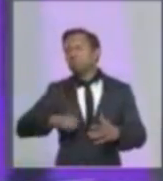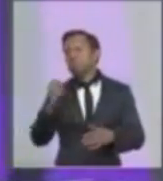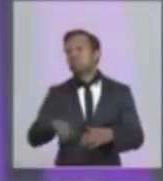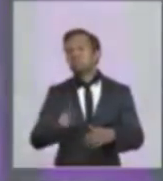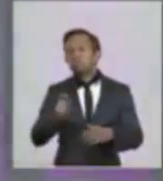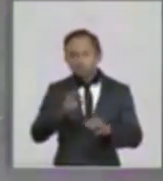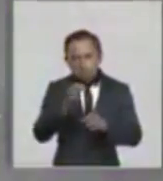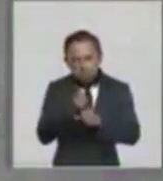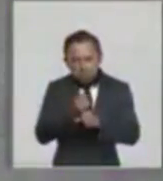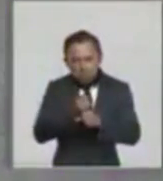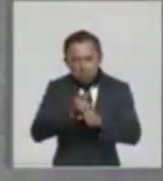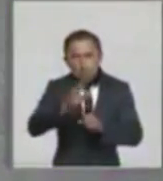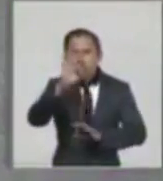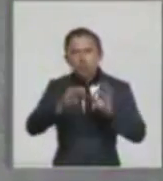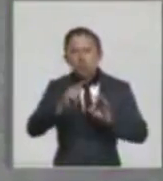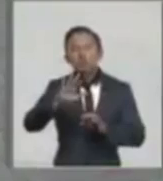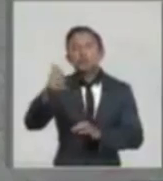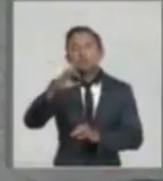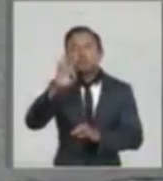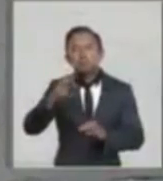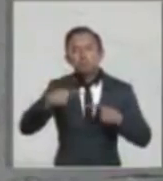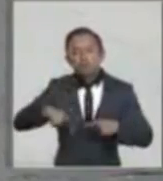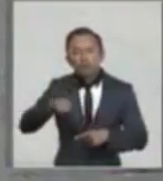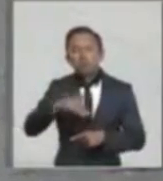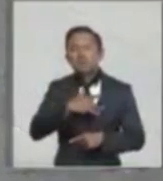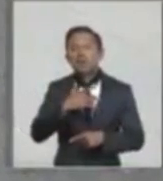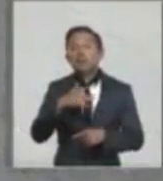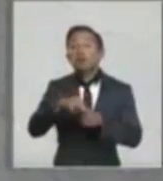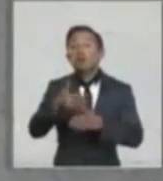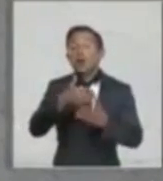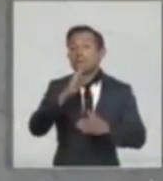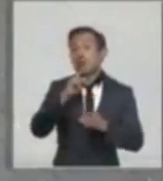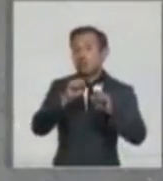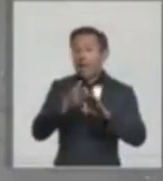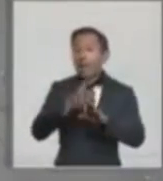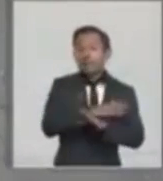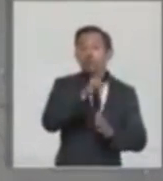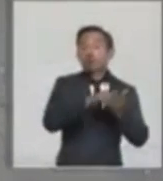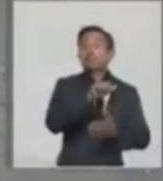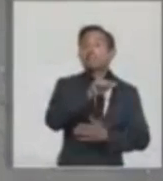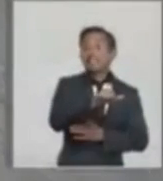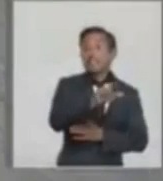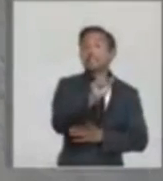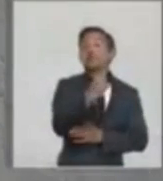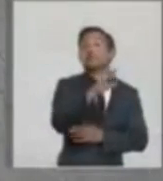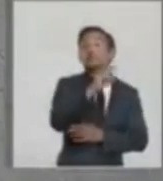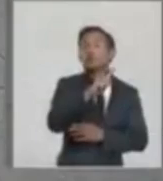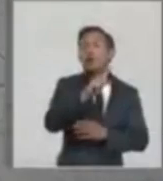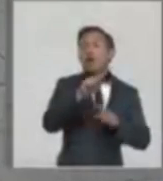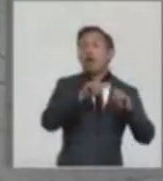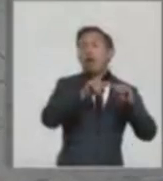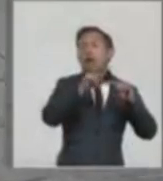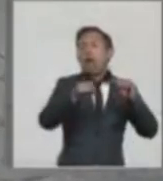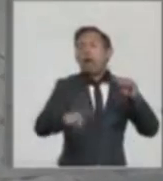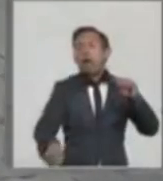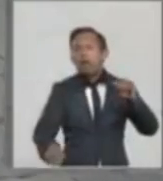de los mexicanos cree que la democracia es el mejor sistema de gobierno. En el 2016 era 71%, es decir, caímos 15 puntos en un